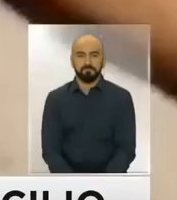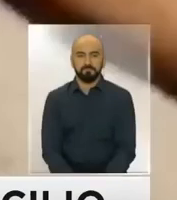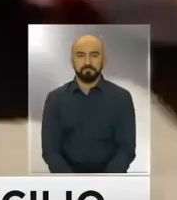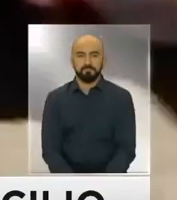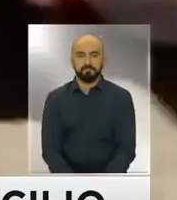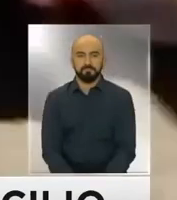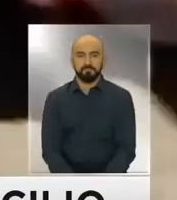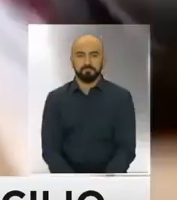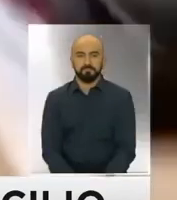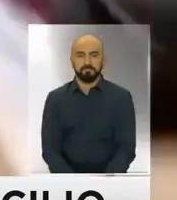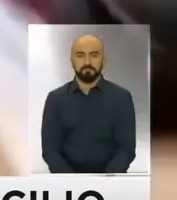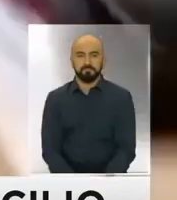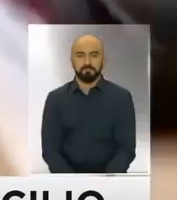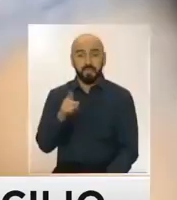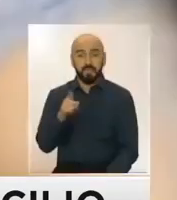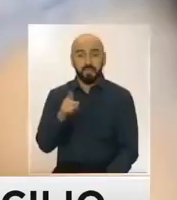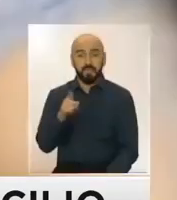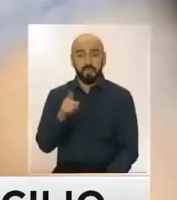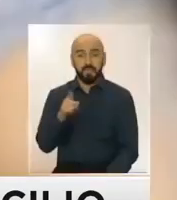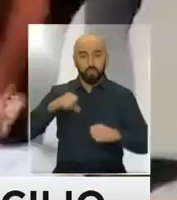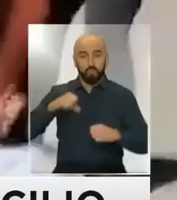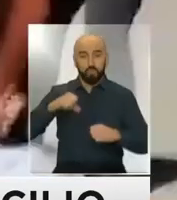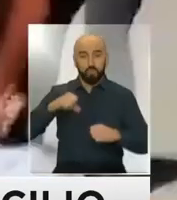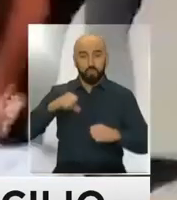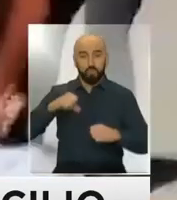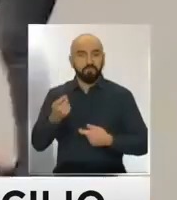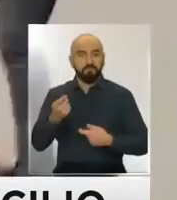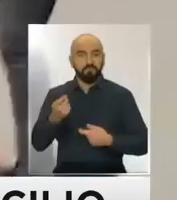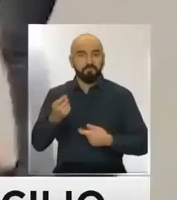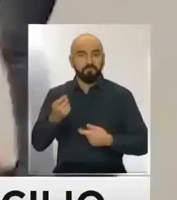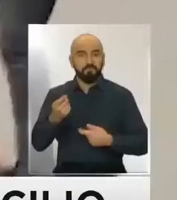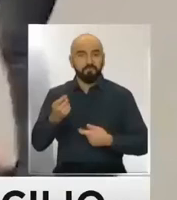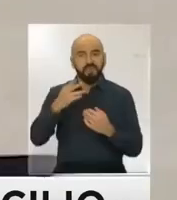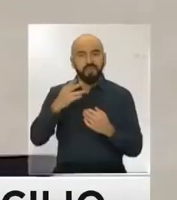Joven vendía drogas en Calama a través de la aplicación.